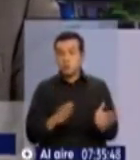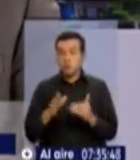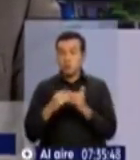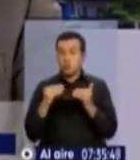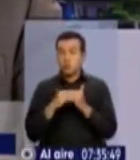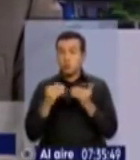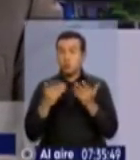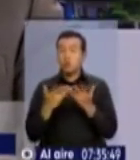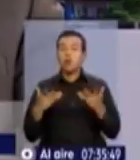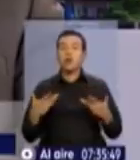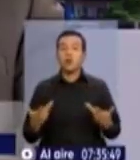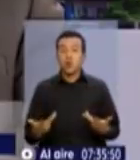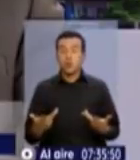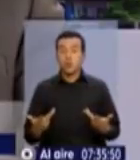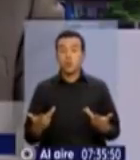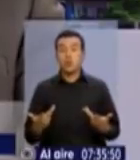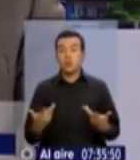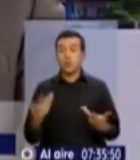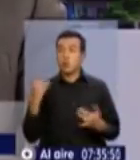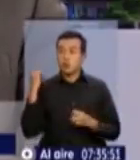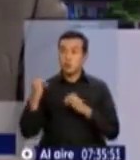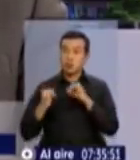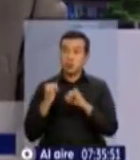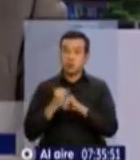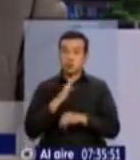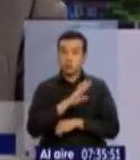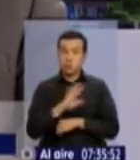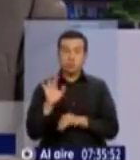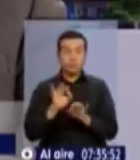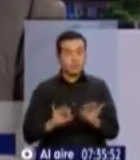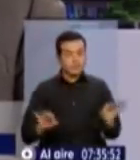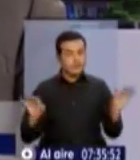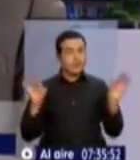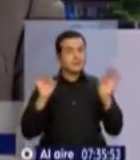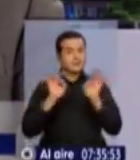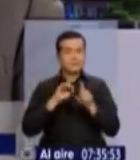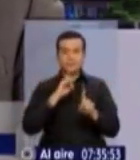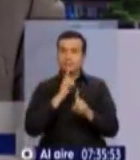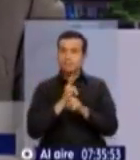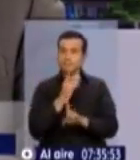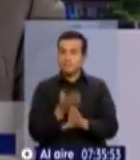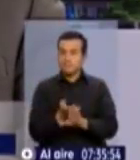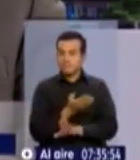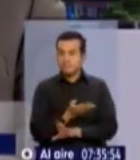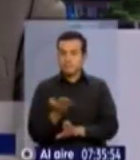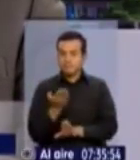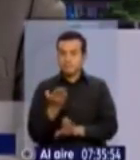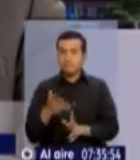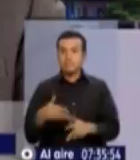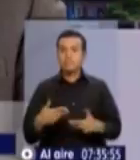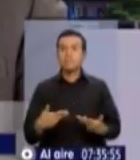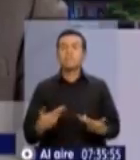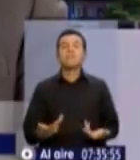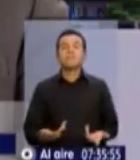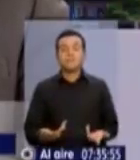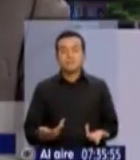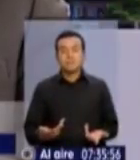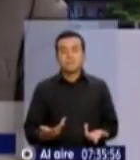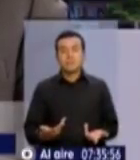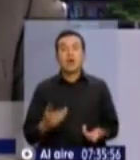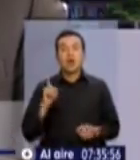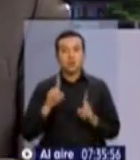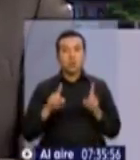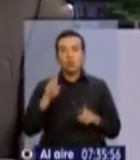sector al sector externo es importante esto que se ha planteado digamos un combate a mecanismos no es cierto tramposos respecto al